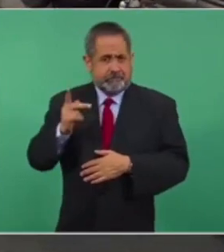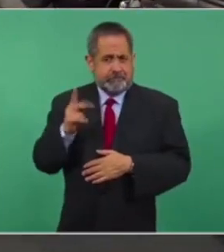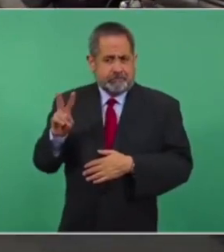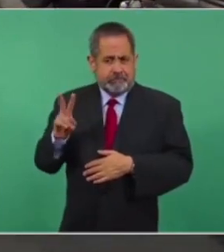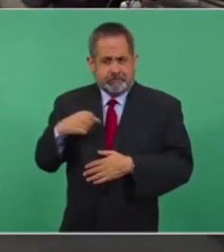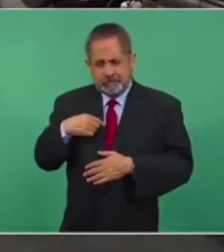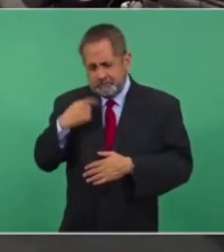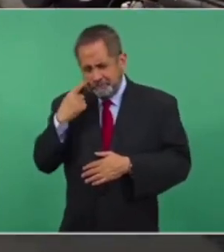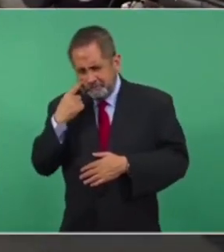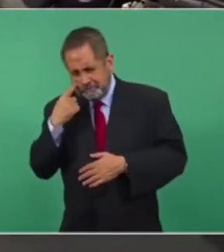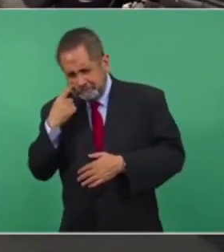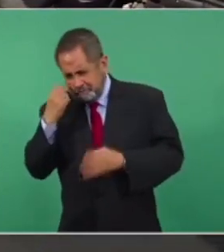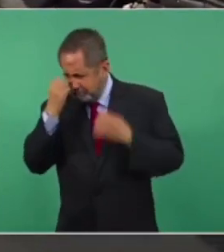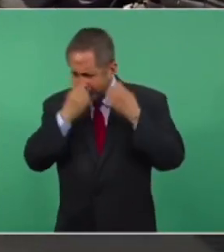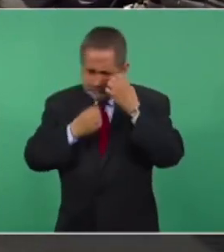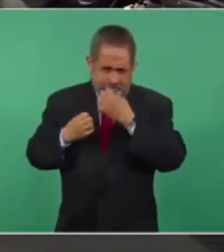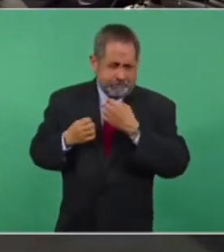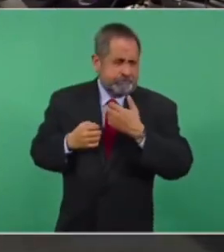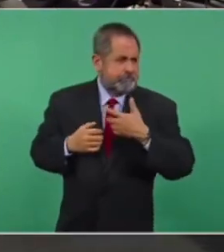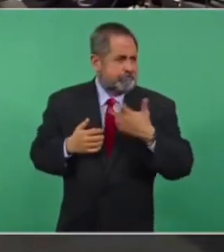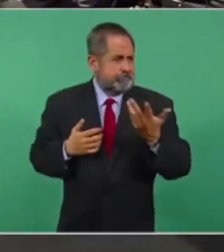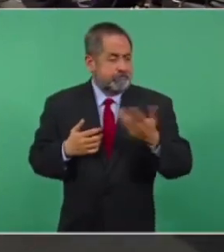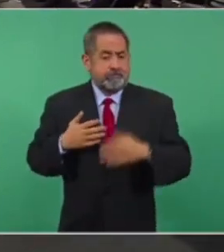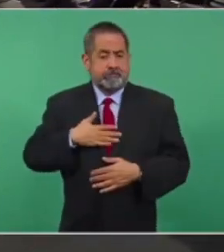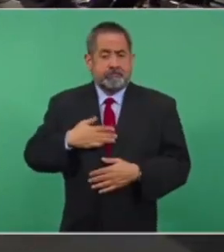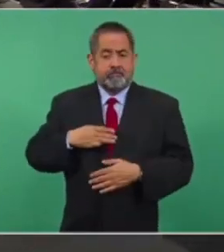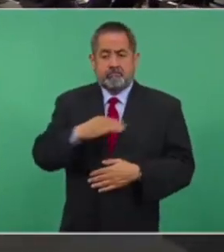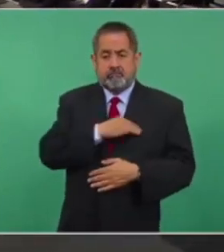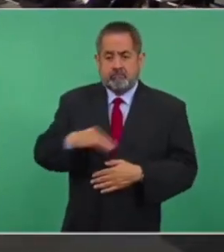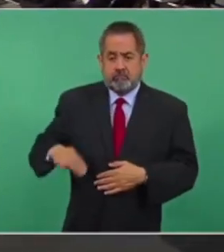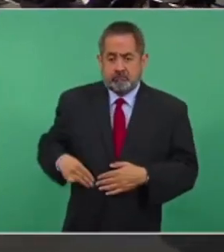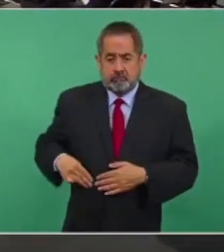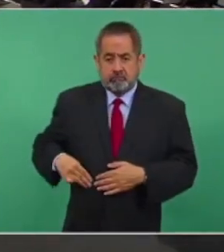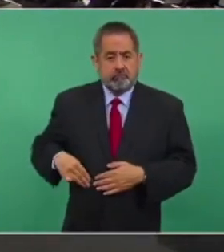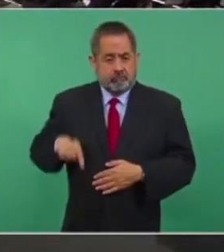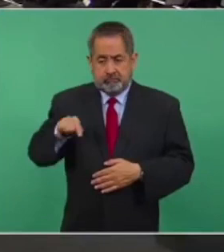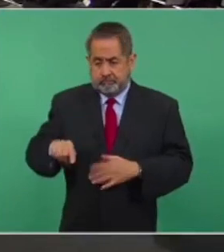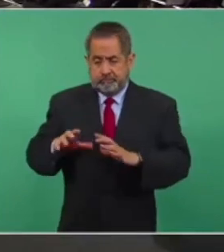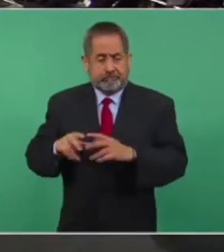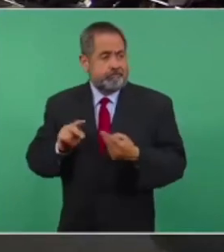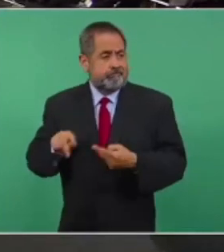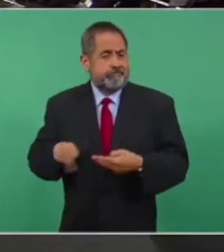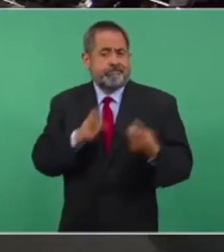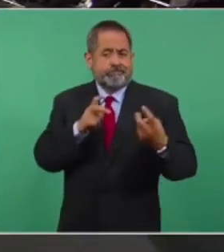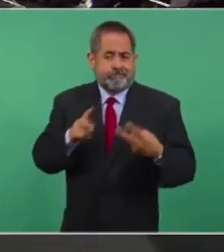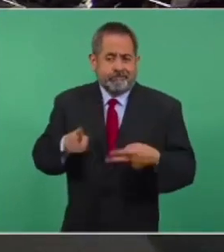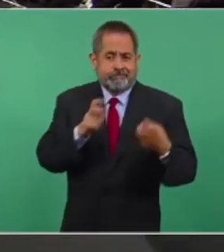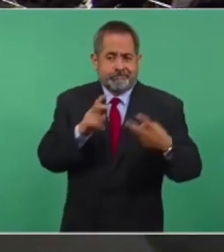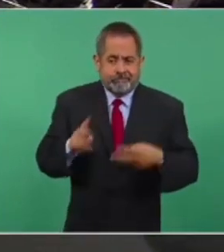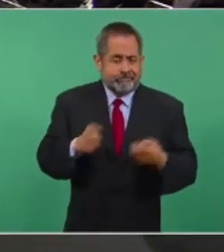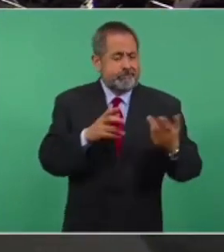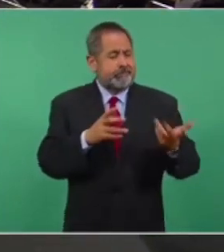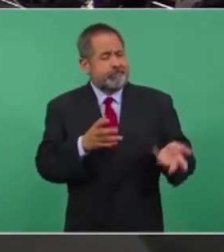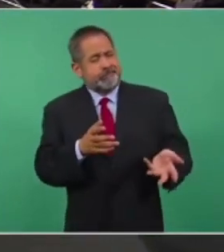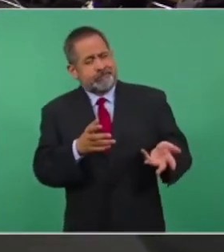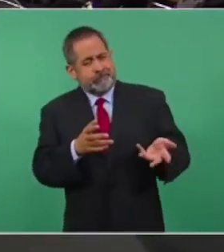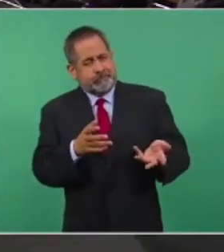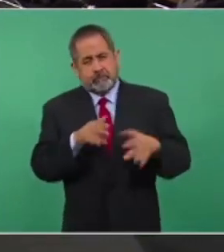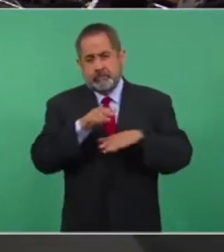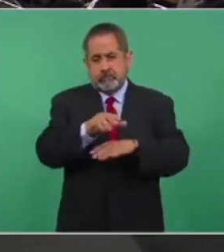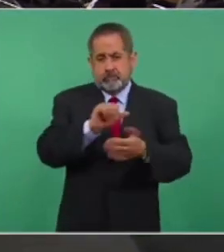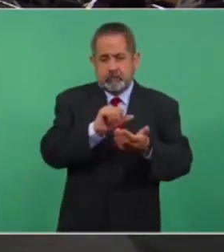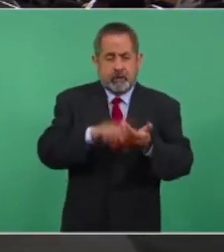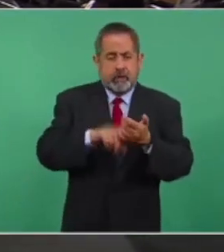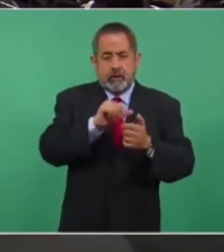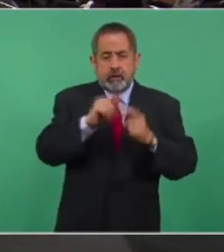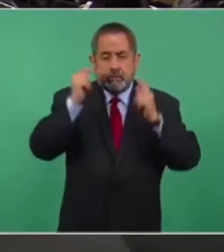Vallarta porque el municipio ha sido saqueado. El municipio en el área turística,